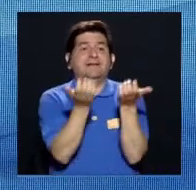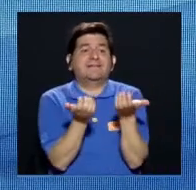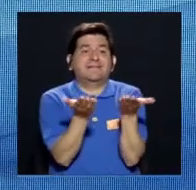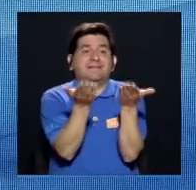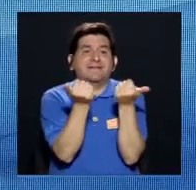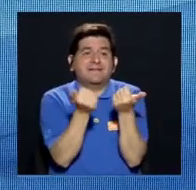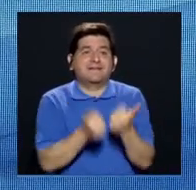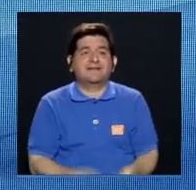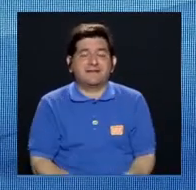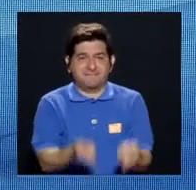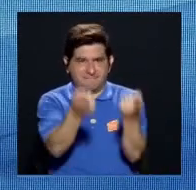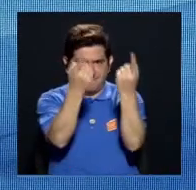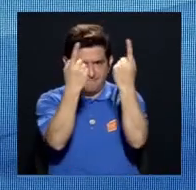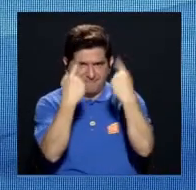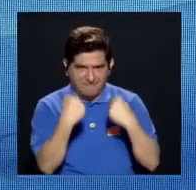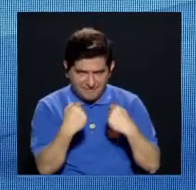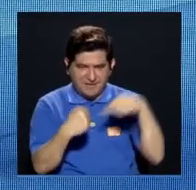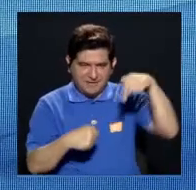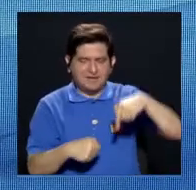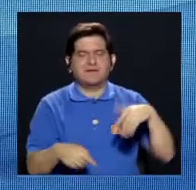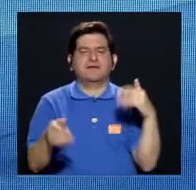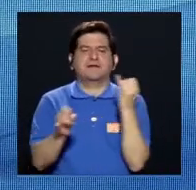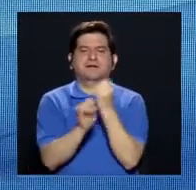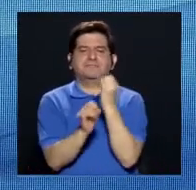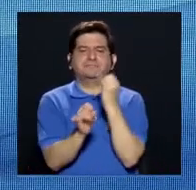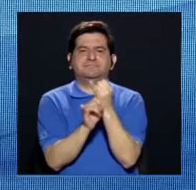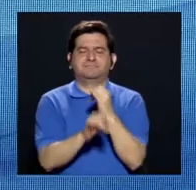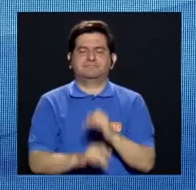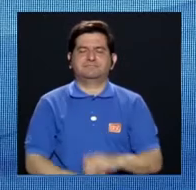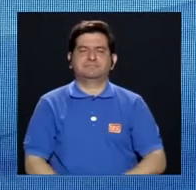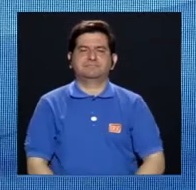desean ingresar a nuestra institución.